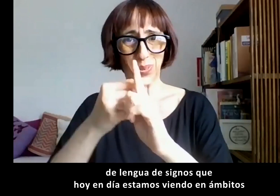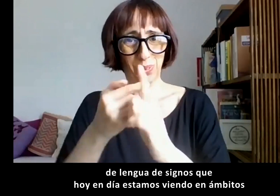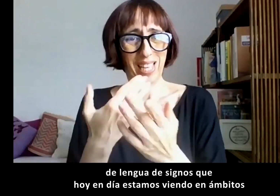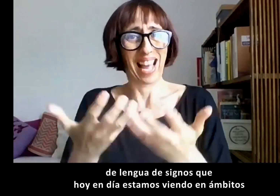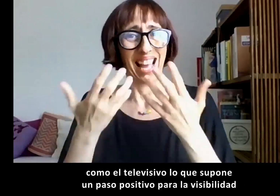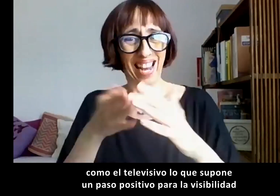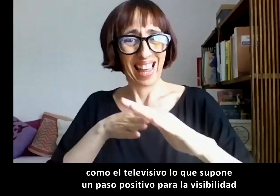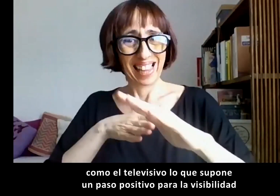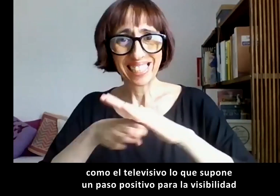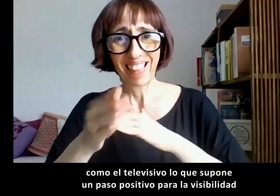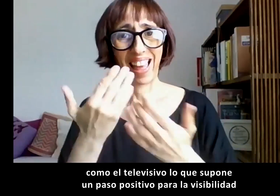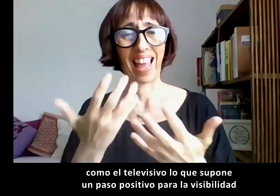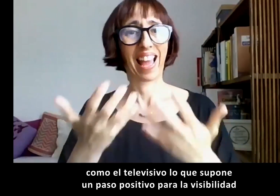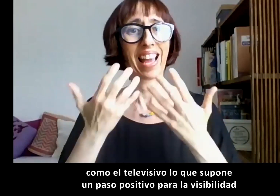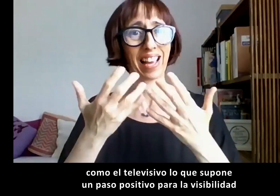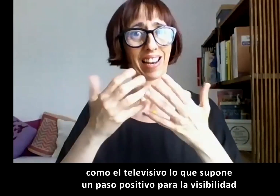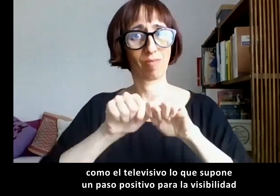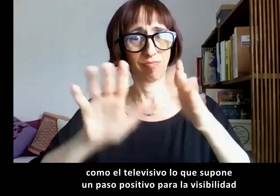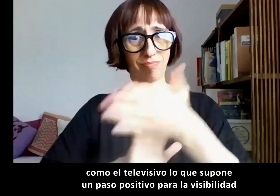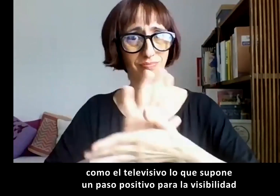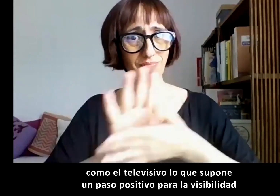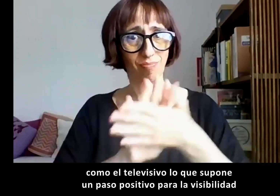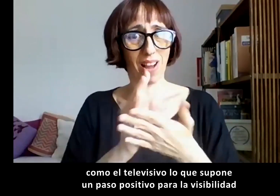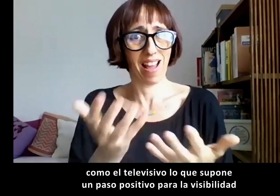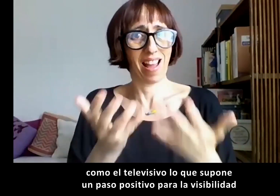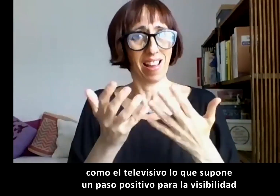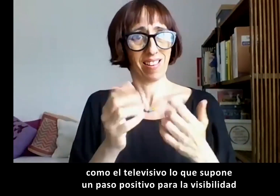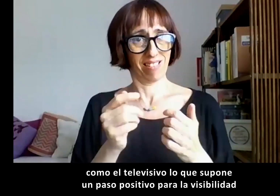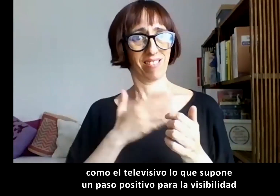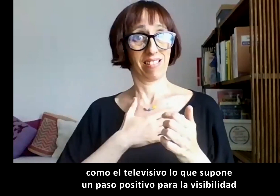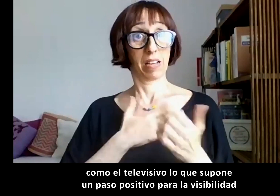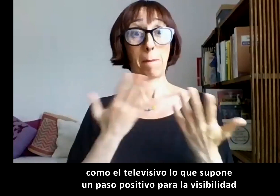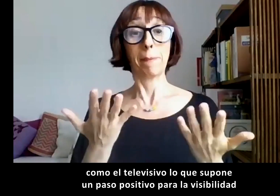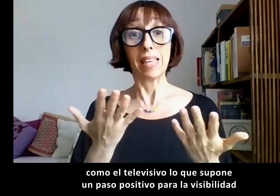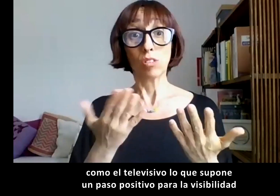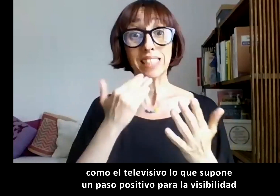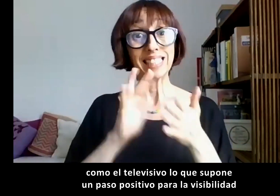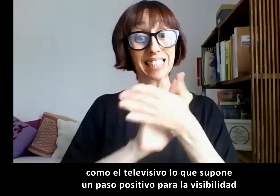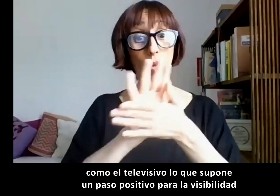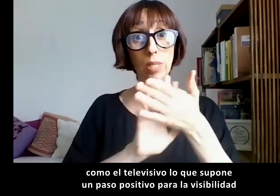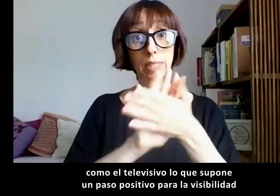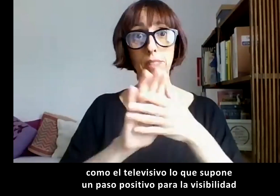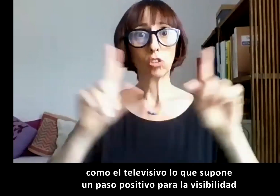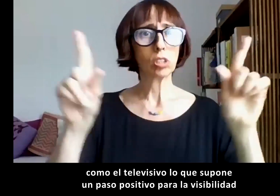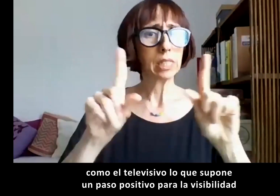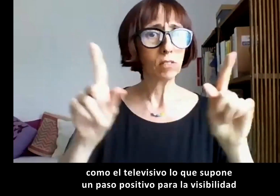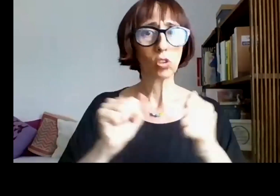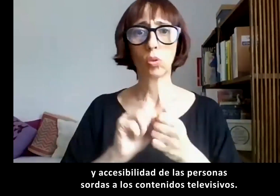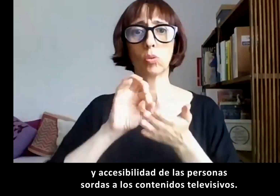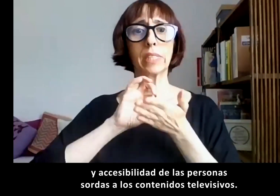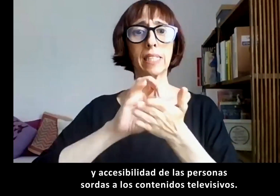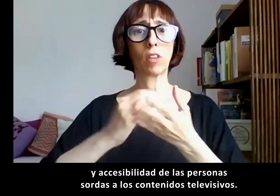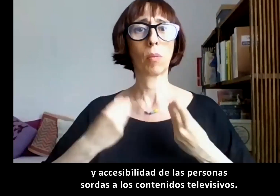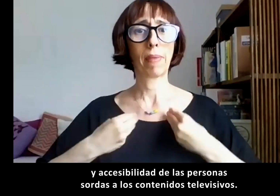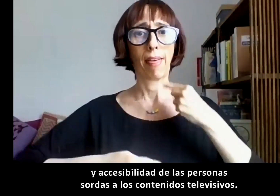de signos que hoy en día estamos viendo en ámbitos como el televisivo, lo que desde luego supone un paso positivo para la visibilidad